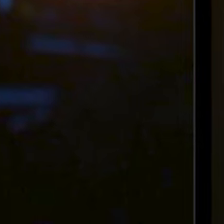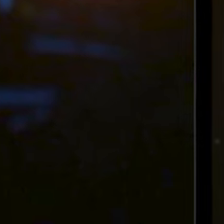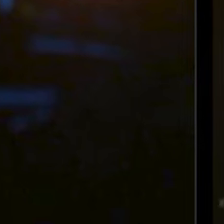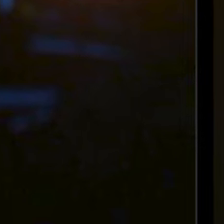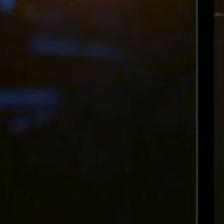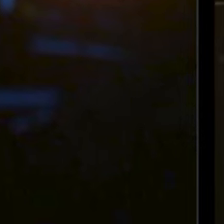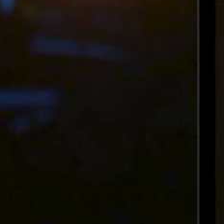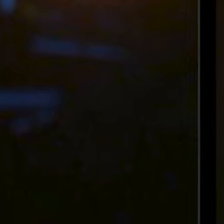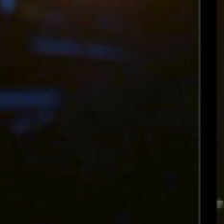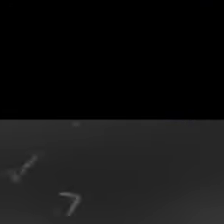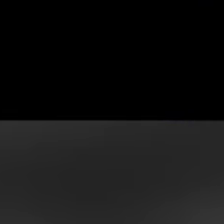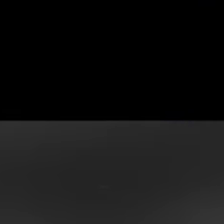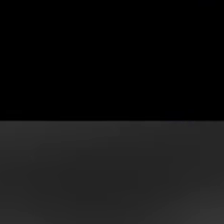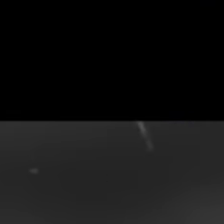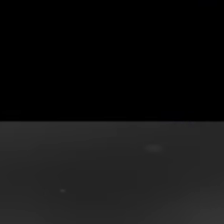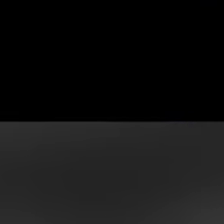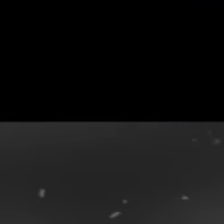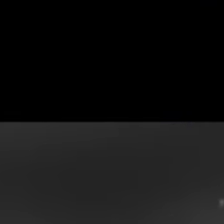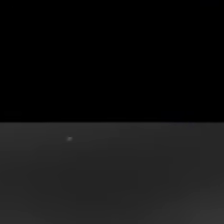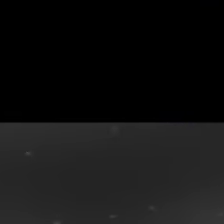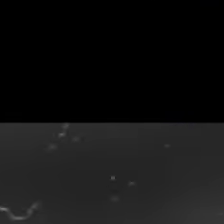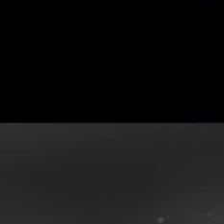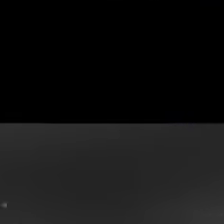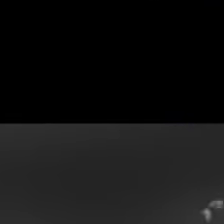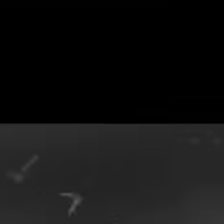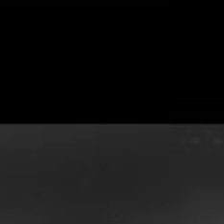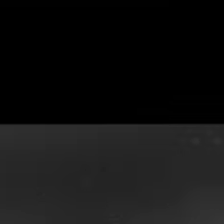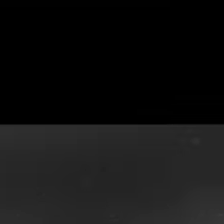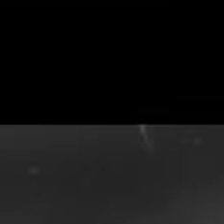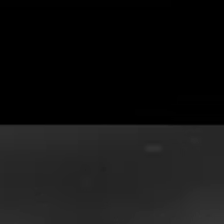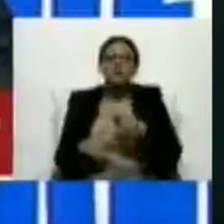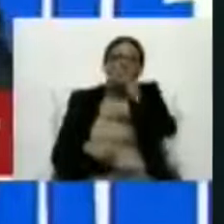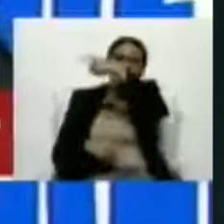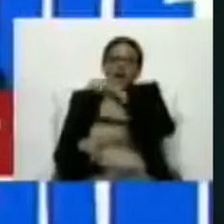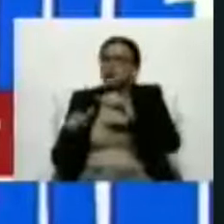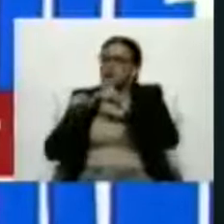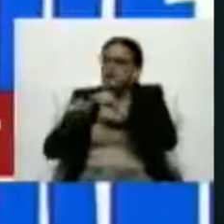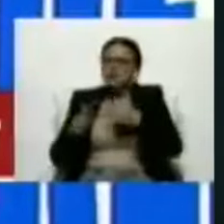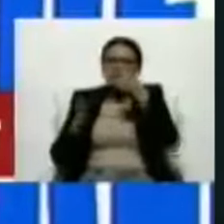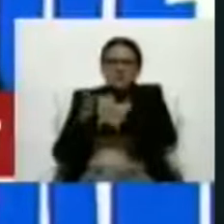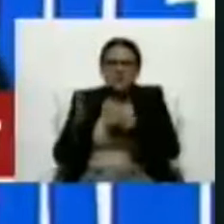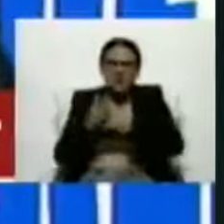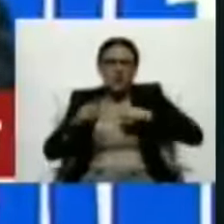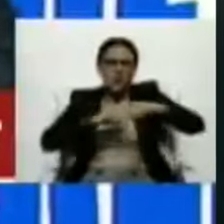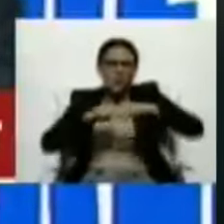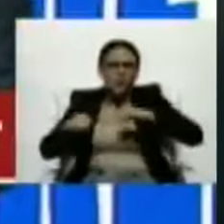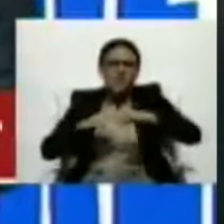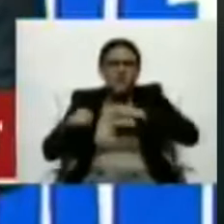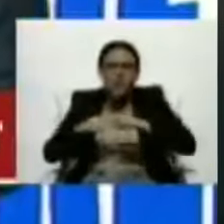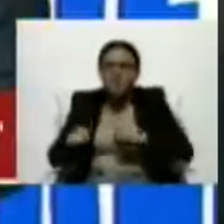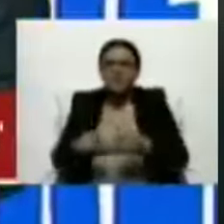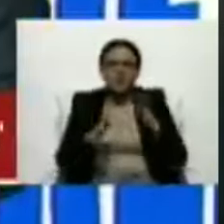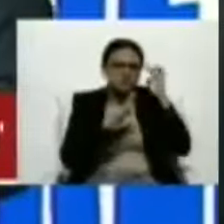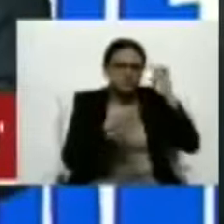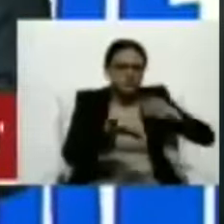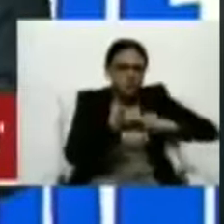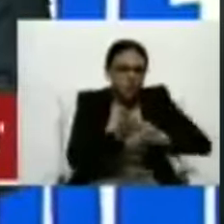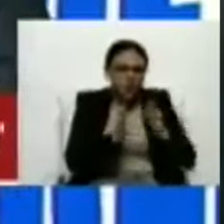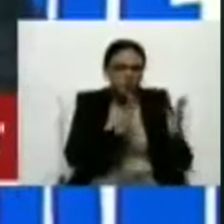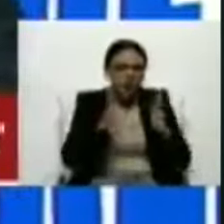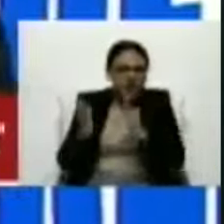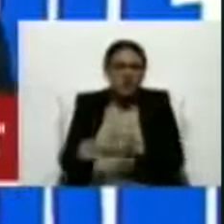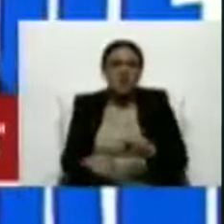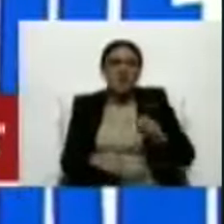de la dirigencia opositora realmente hace vida la derecha tiene esa característica la derecha toma la